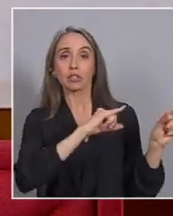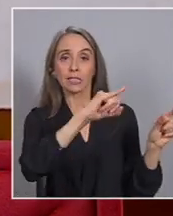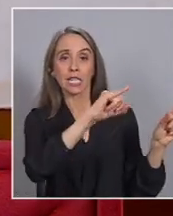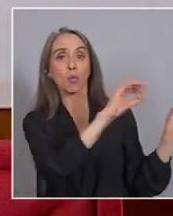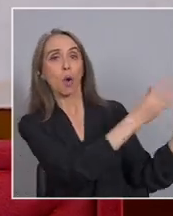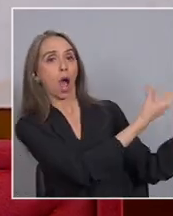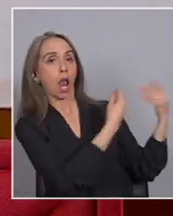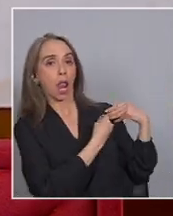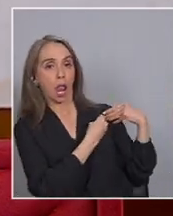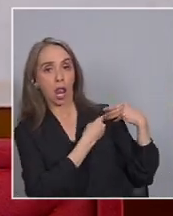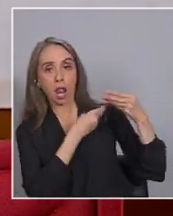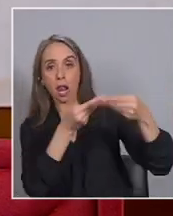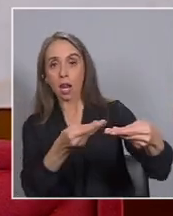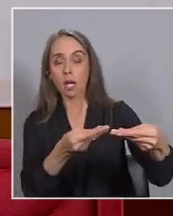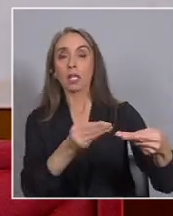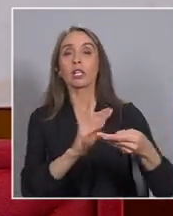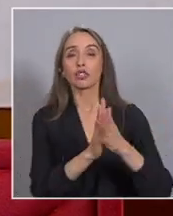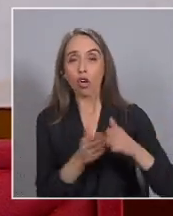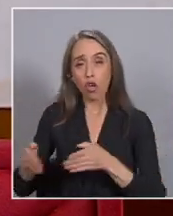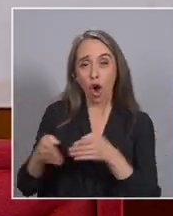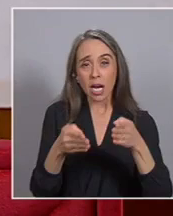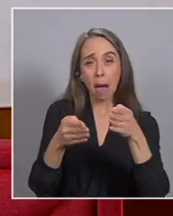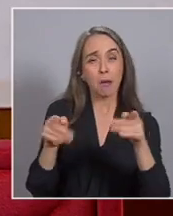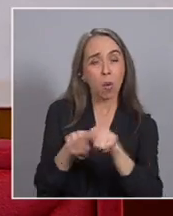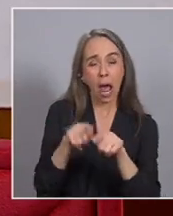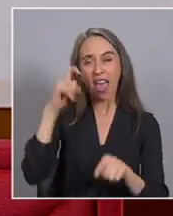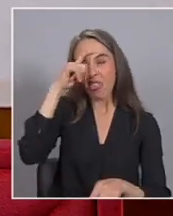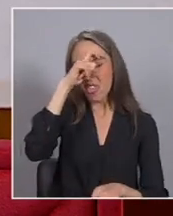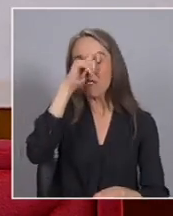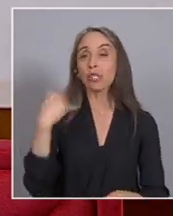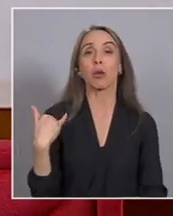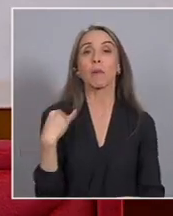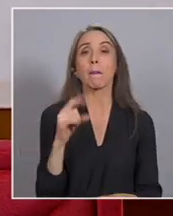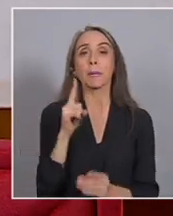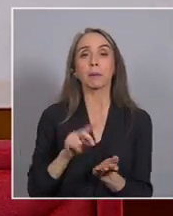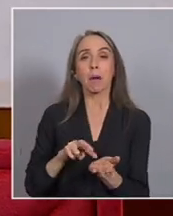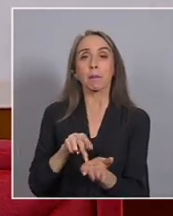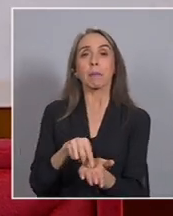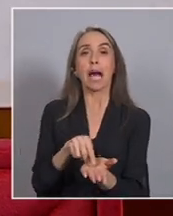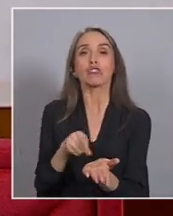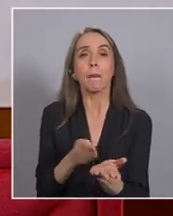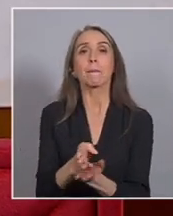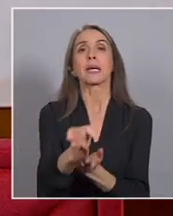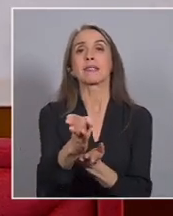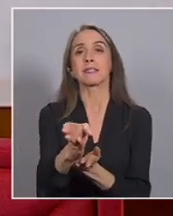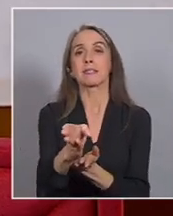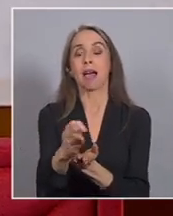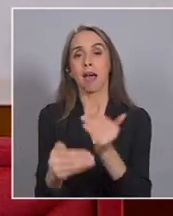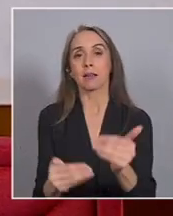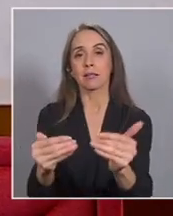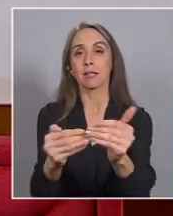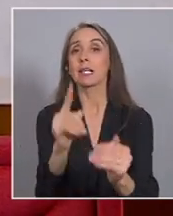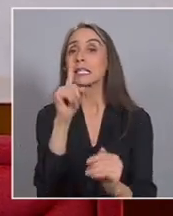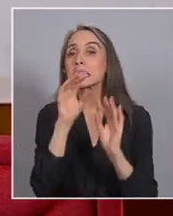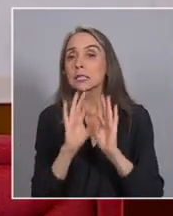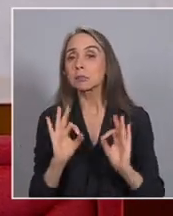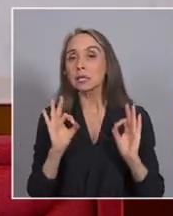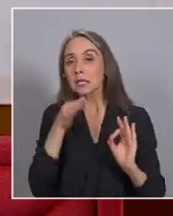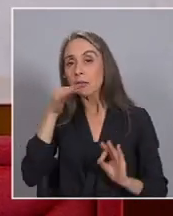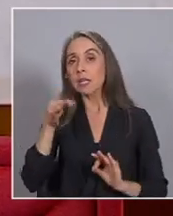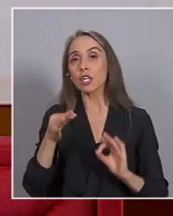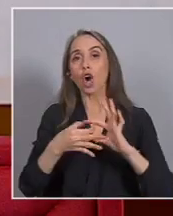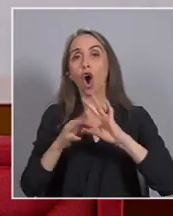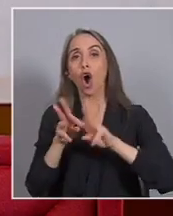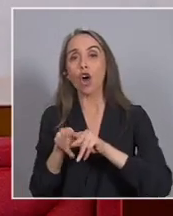legado, pero todo camino, por difícil que sea, debe comenzar por el primer paso. Y por eso quiero hacer una especial mención a